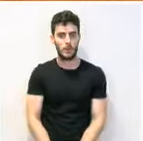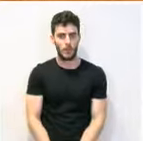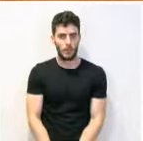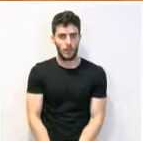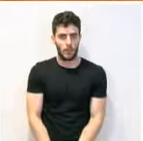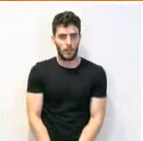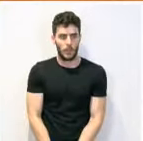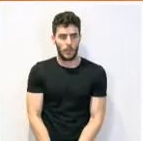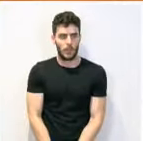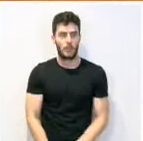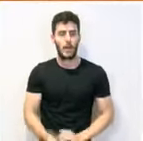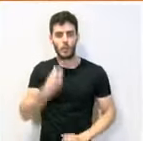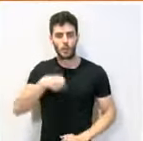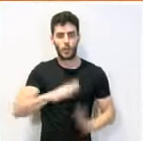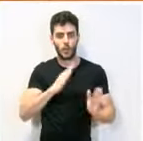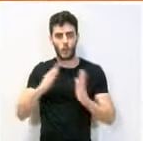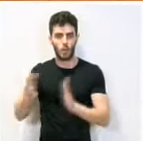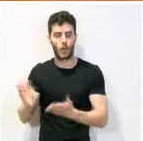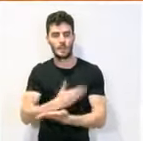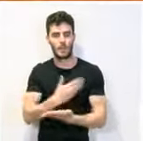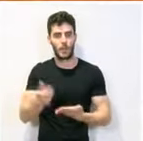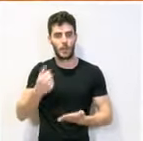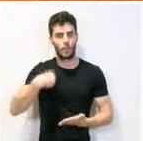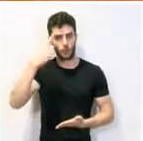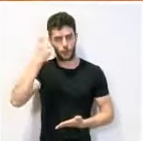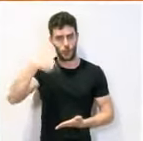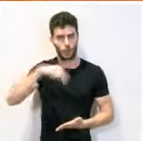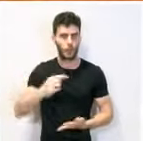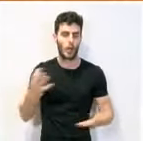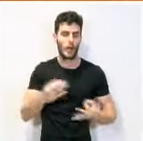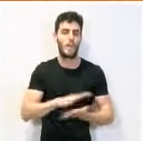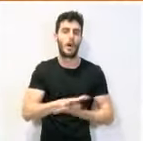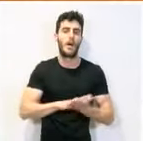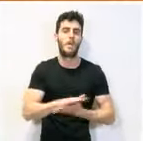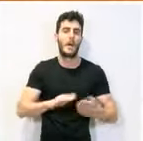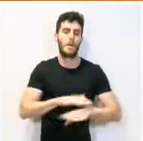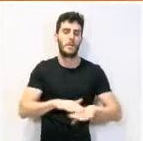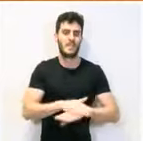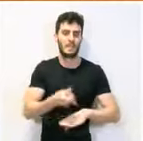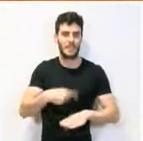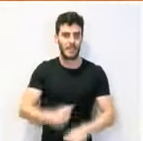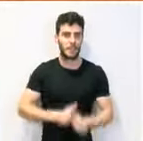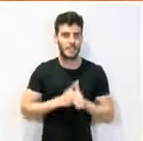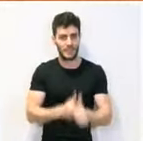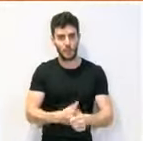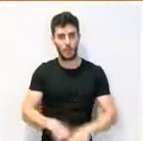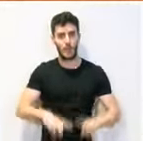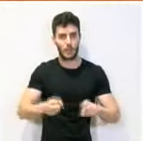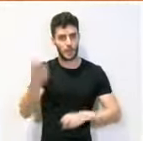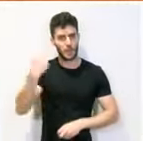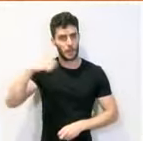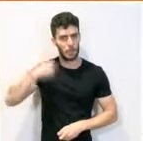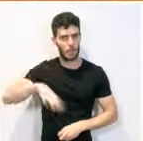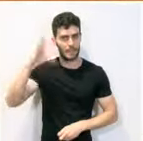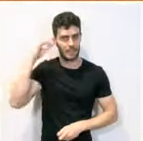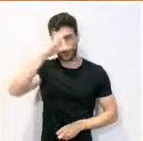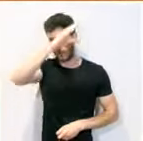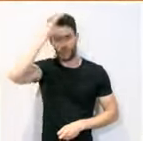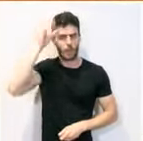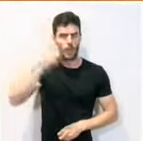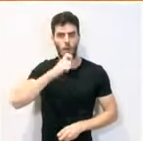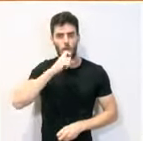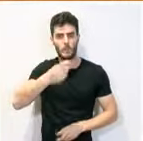tanto, las hemos separado por bloques. Entendemos que debemos hablar fundamentalmente, y siguiendo el hilo también de lo que ayer la presidenta